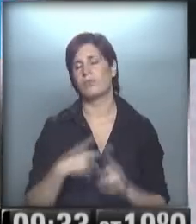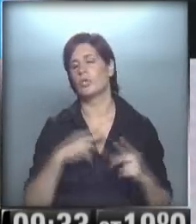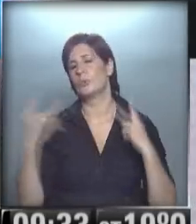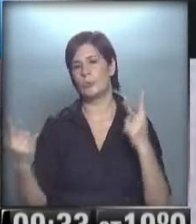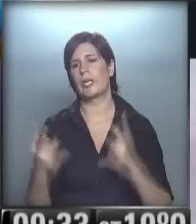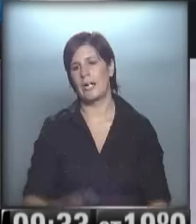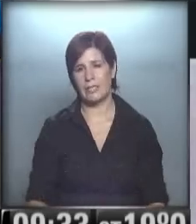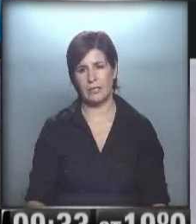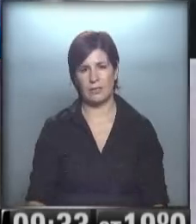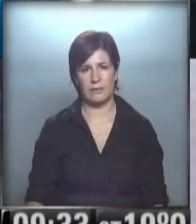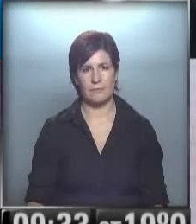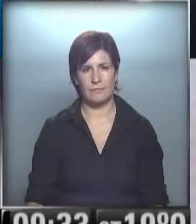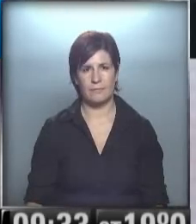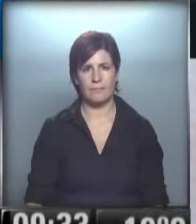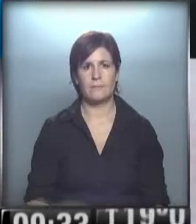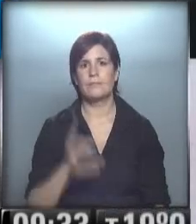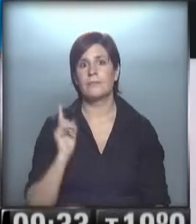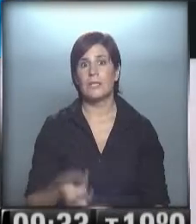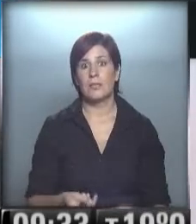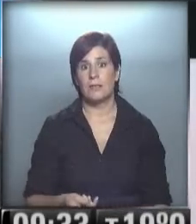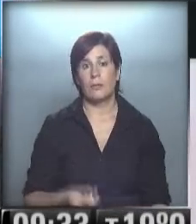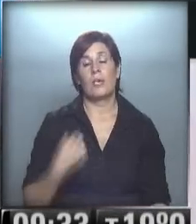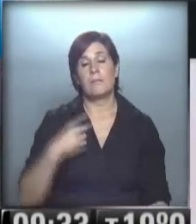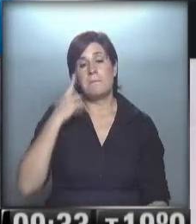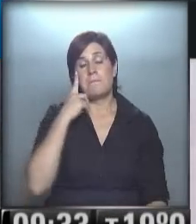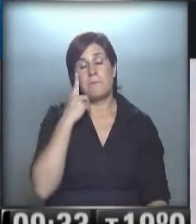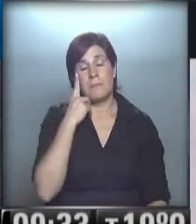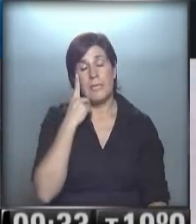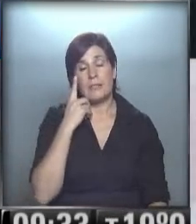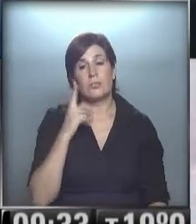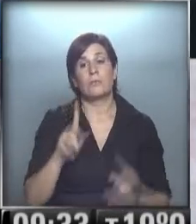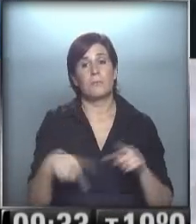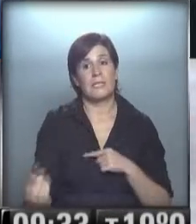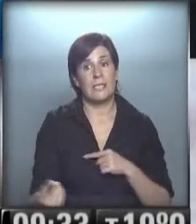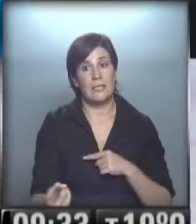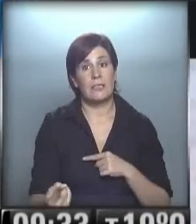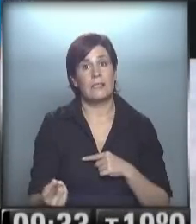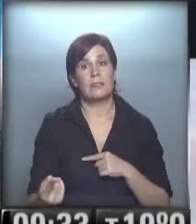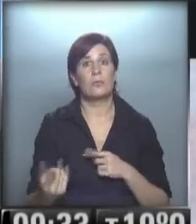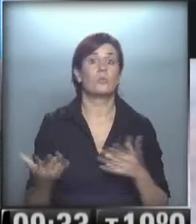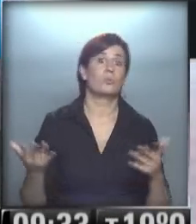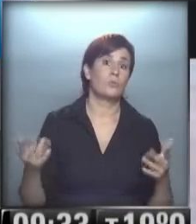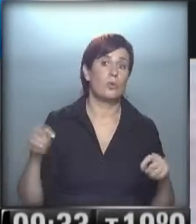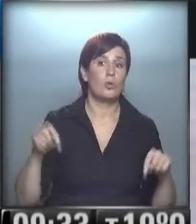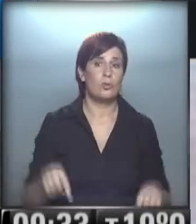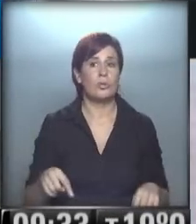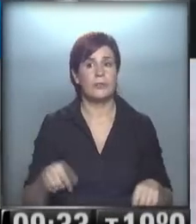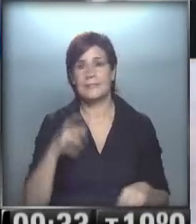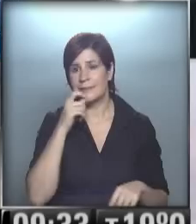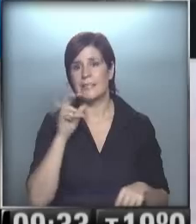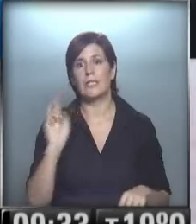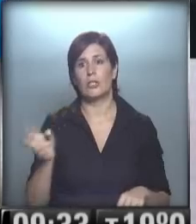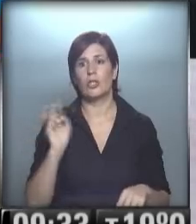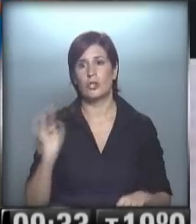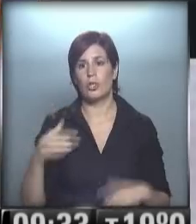por por esta situación de todas formas me parece mañana si el hoy si el dólar margel se pone a